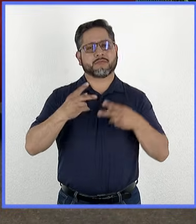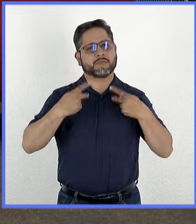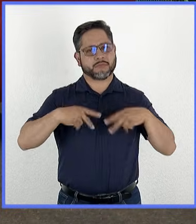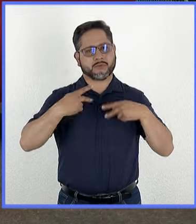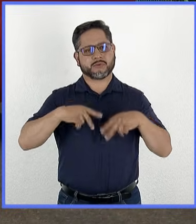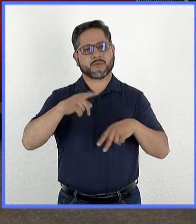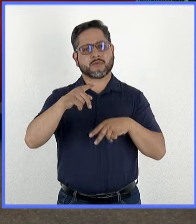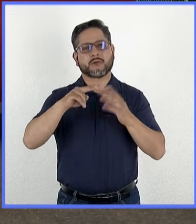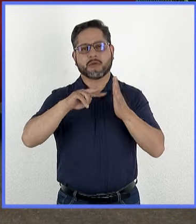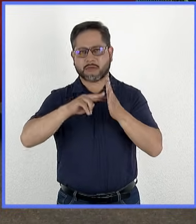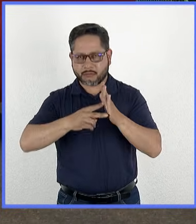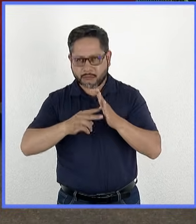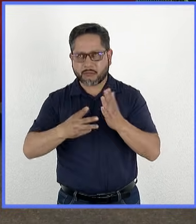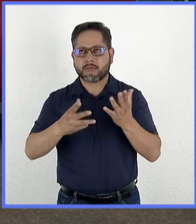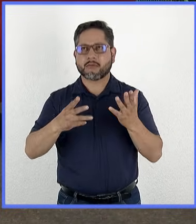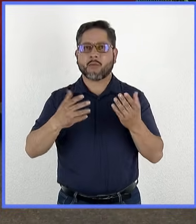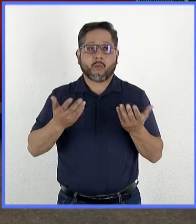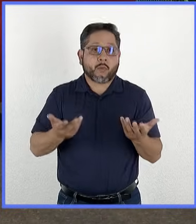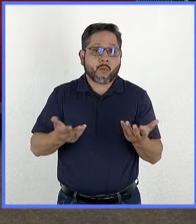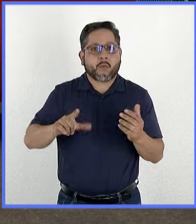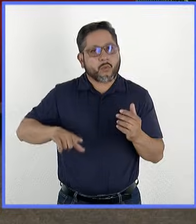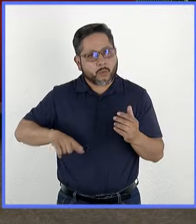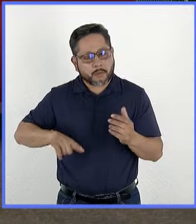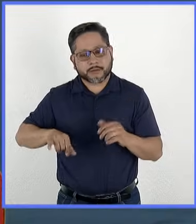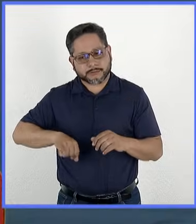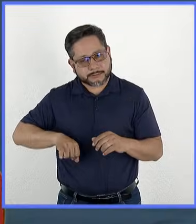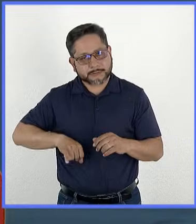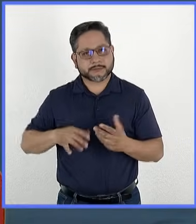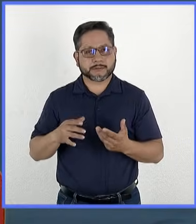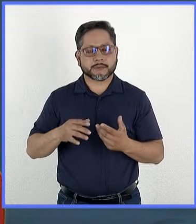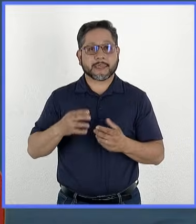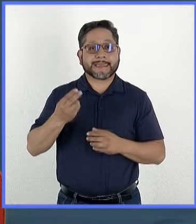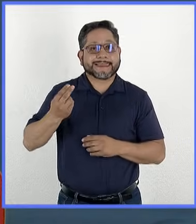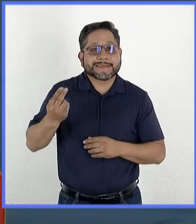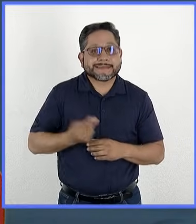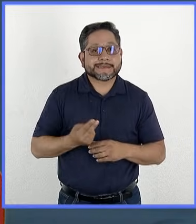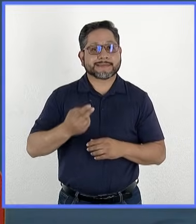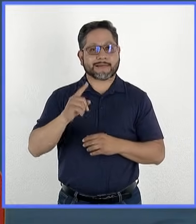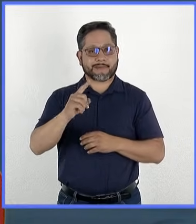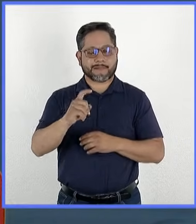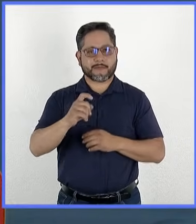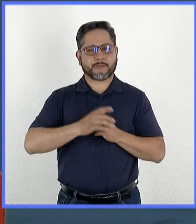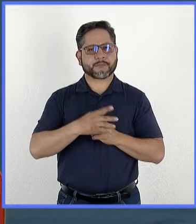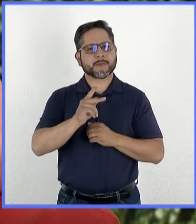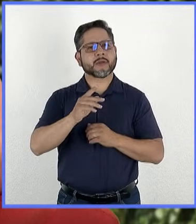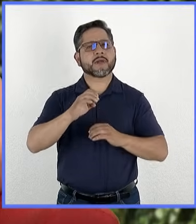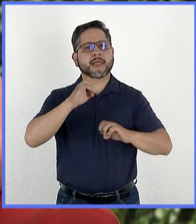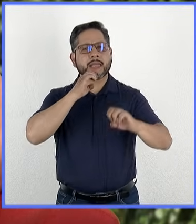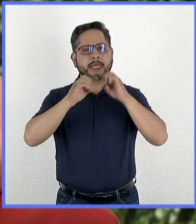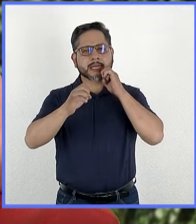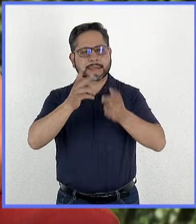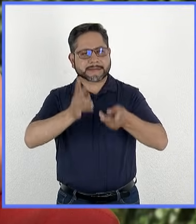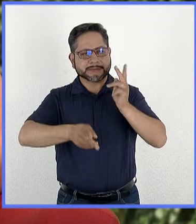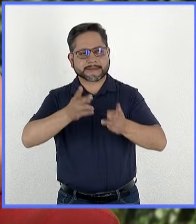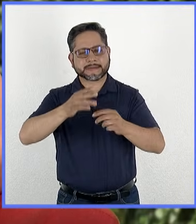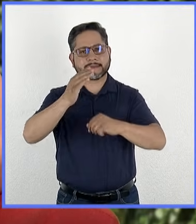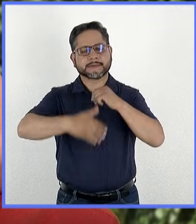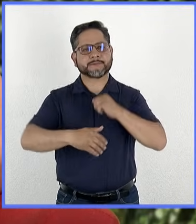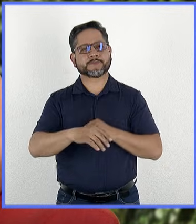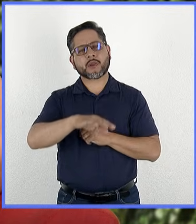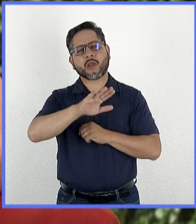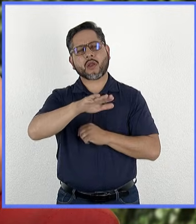términos de ingeniería, en términos de gobierno, porque es una necesidad latente. Pero para ir terminando esta plática, ingeniero,